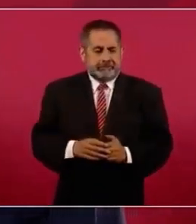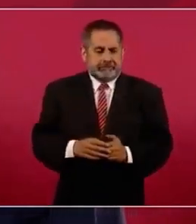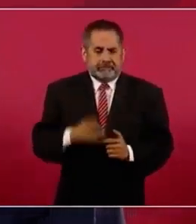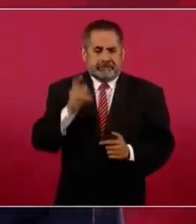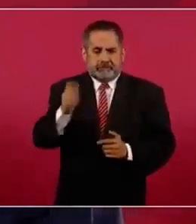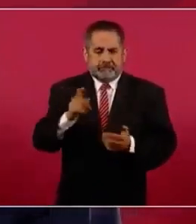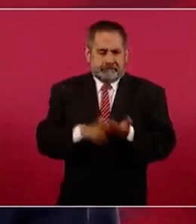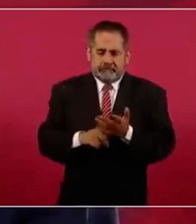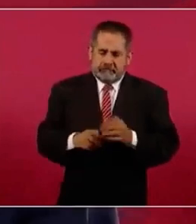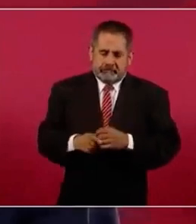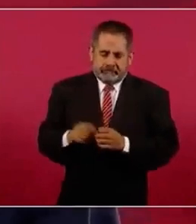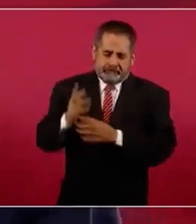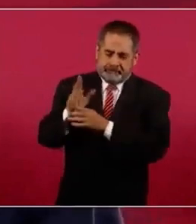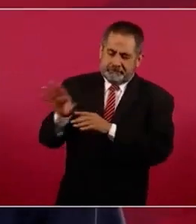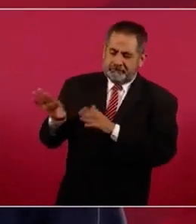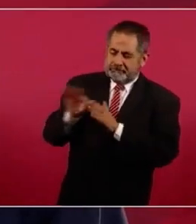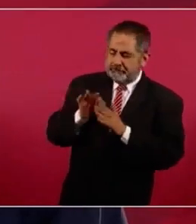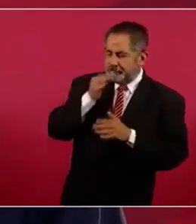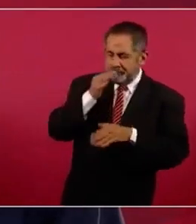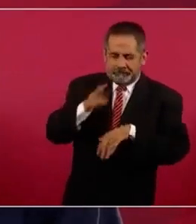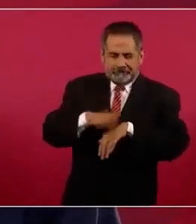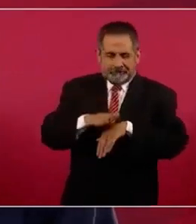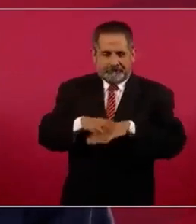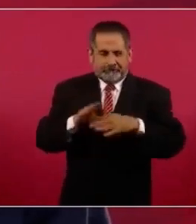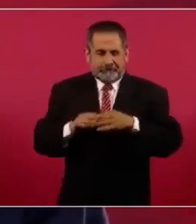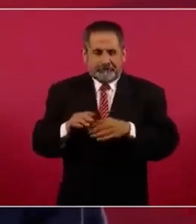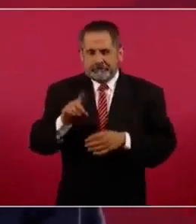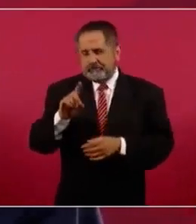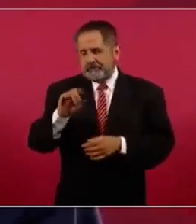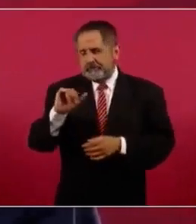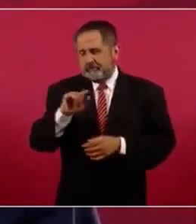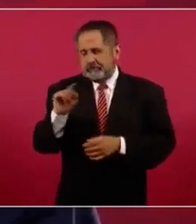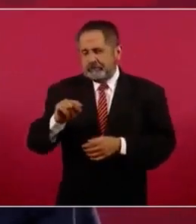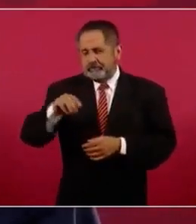es parafraseando a Díaz Mirón.